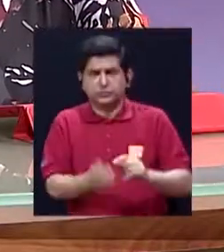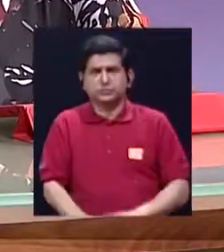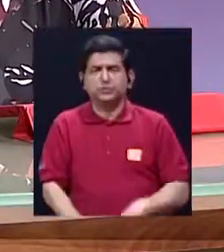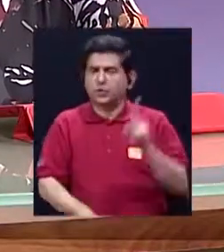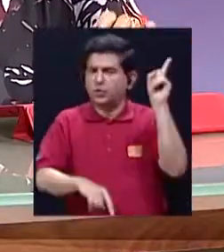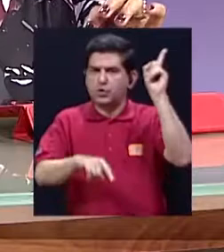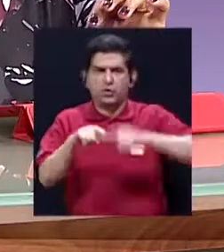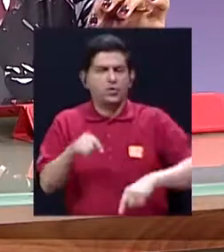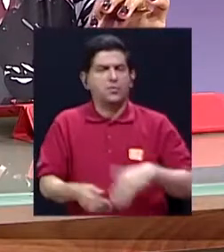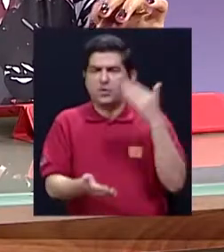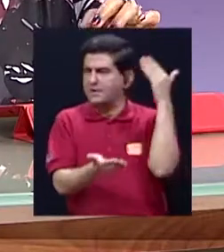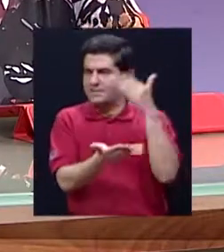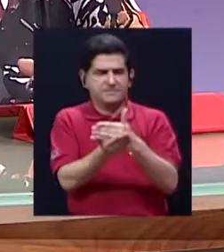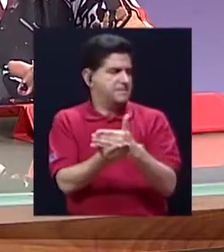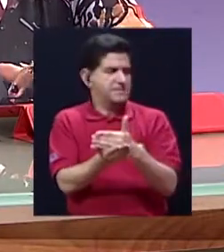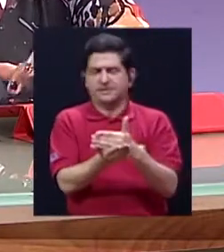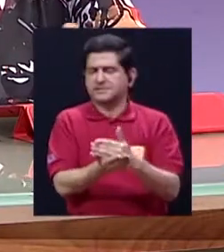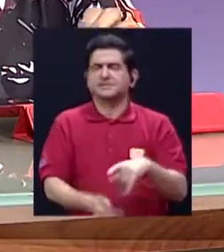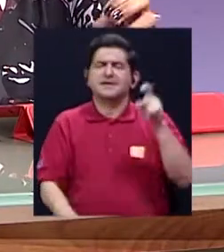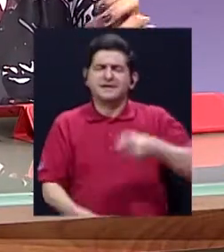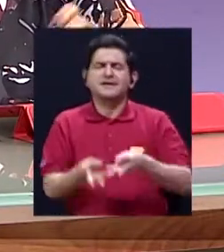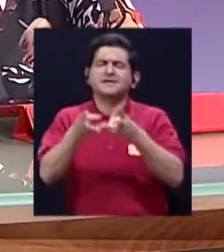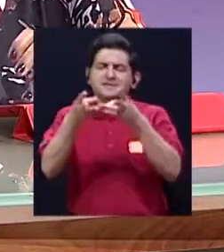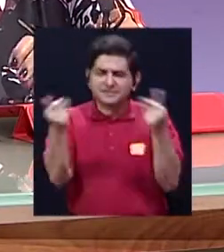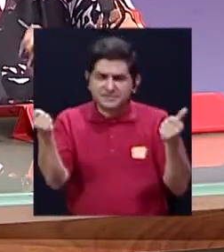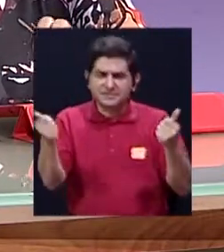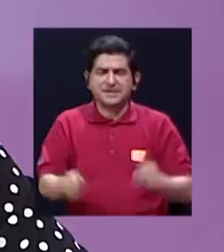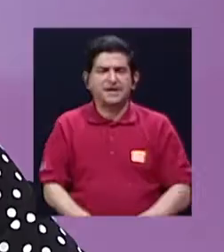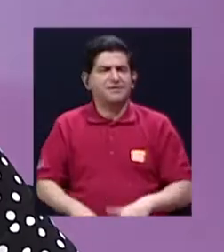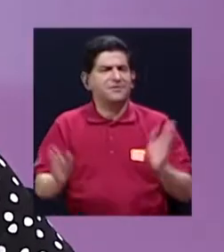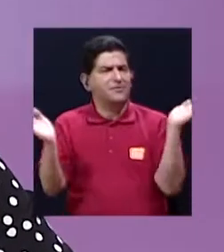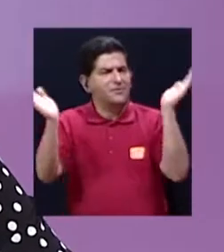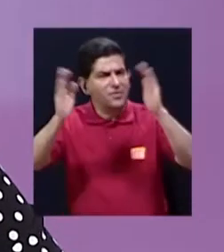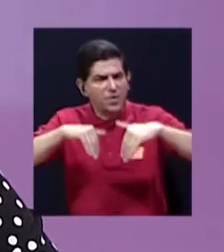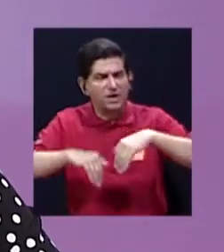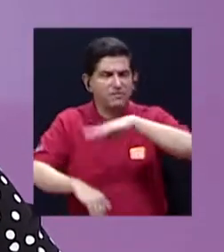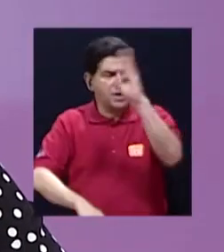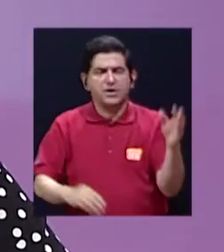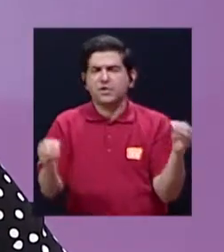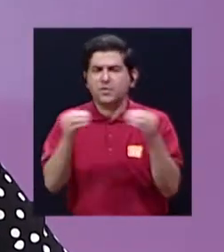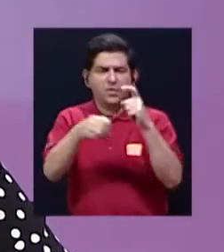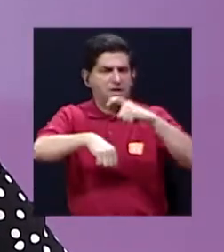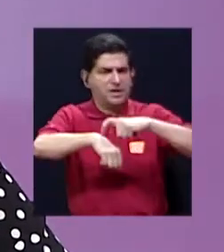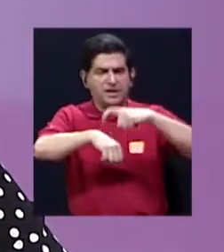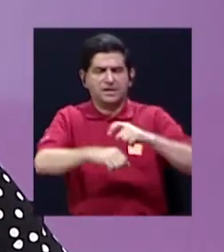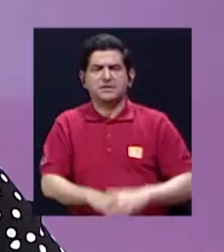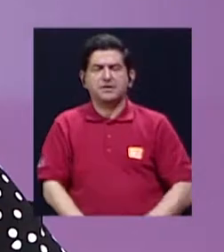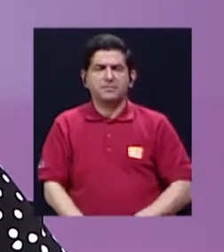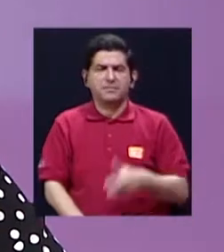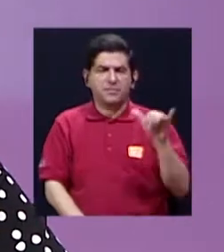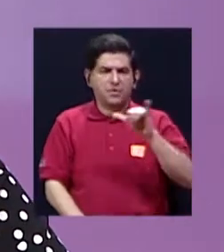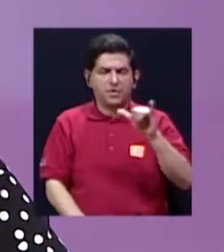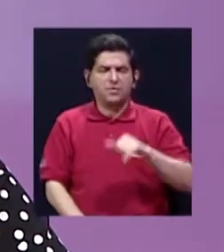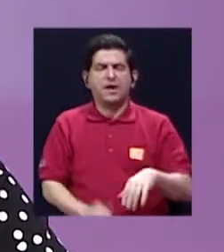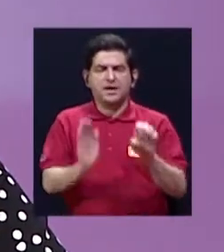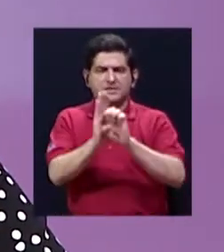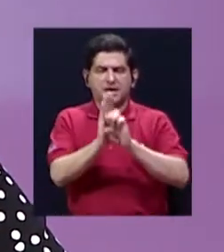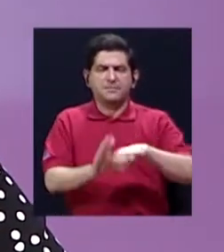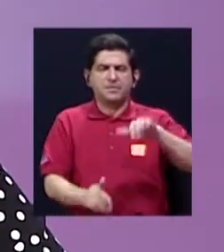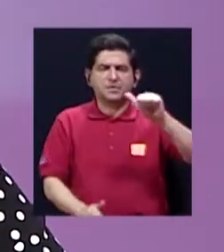no puede tener freno y que hay que resolver para que no exista nunca más una Ana o una Aurora.